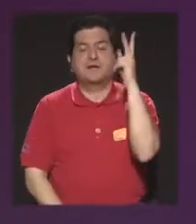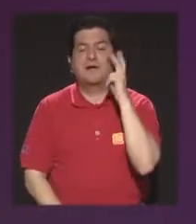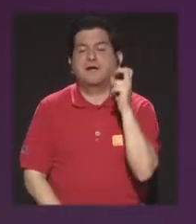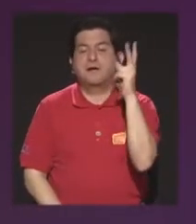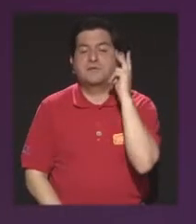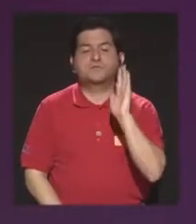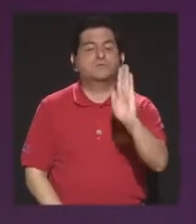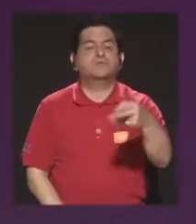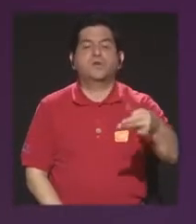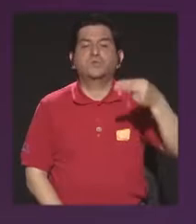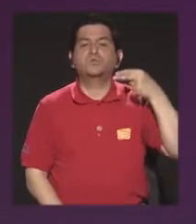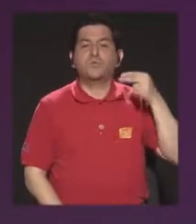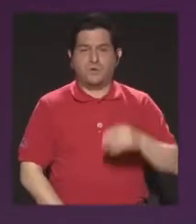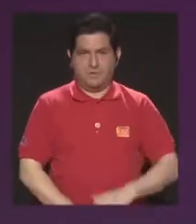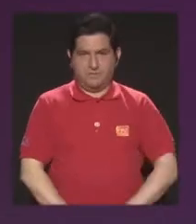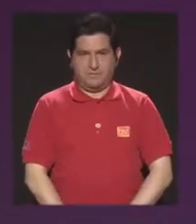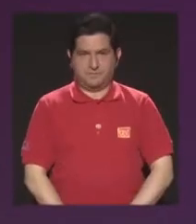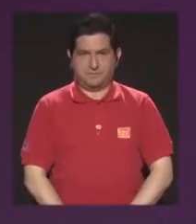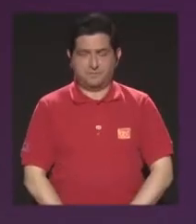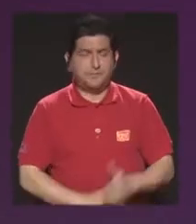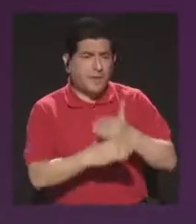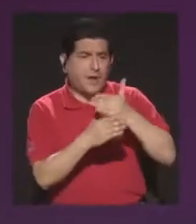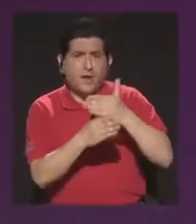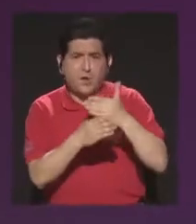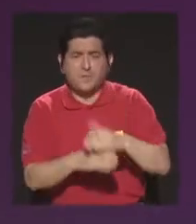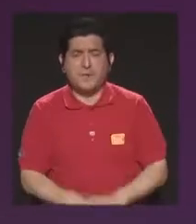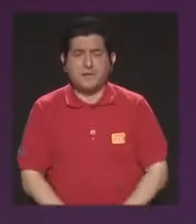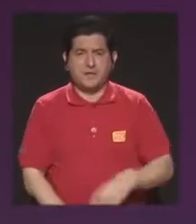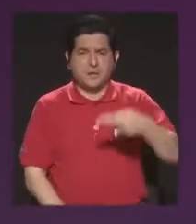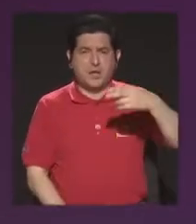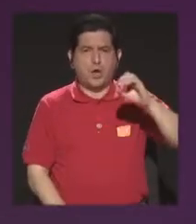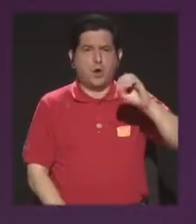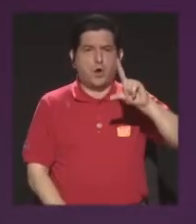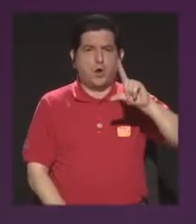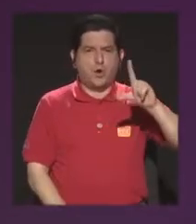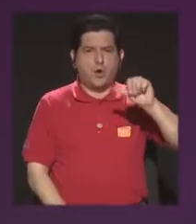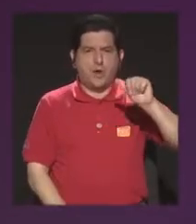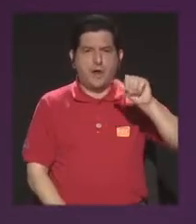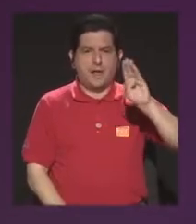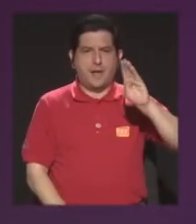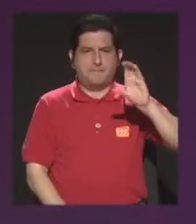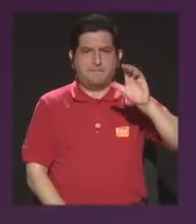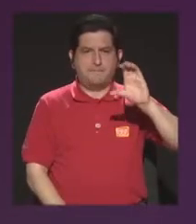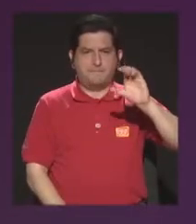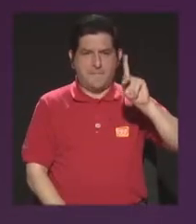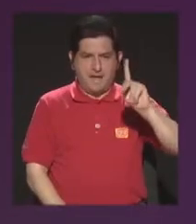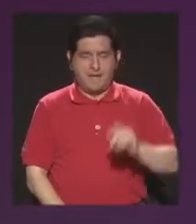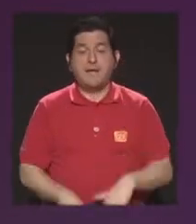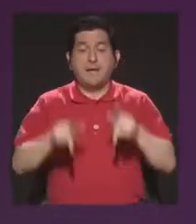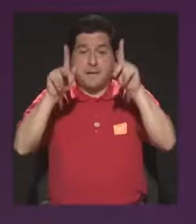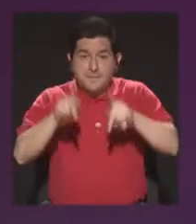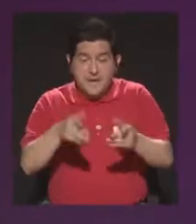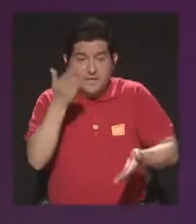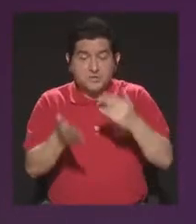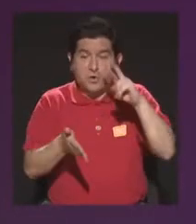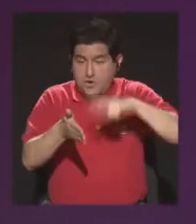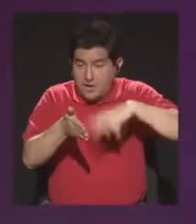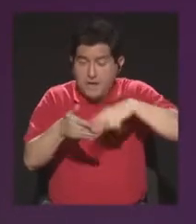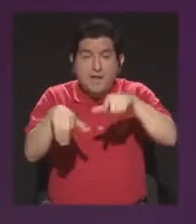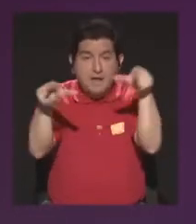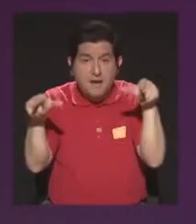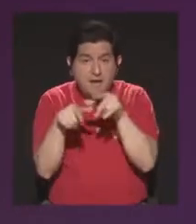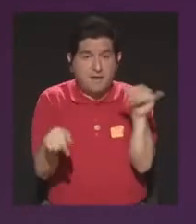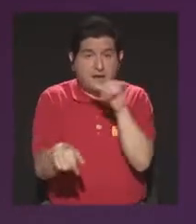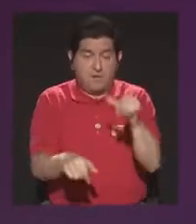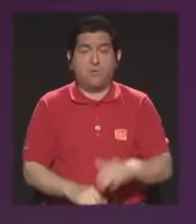cuáles son sus historias. Entonces, al compartir en Hollaback las historias de qué es lo que te está pasando, le va a dar la opción a que alguien más que está leyendo el sitio, por